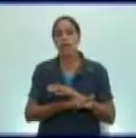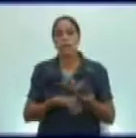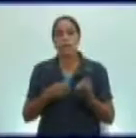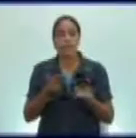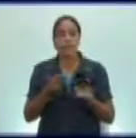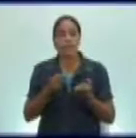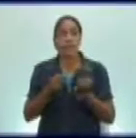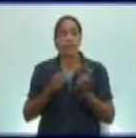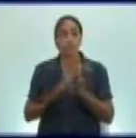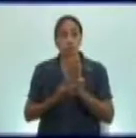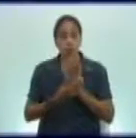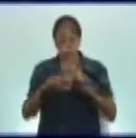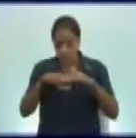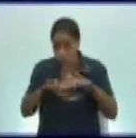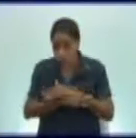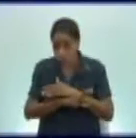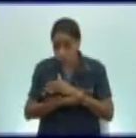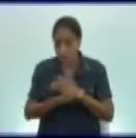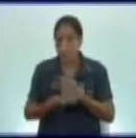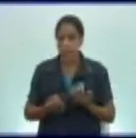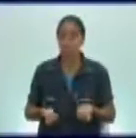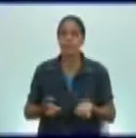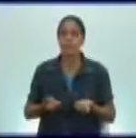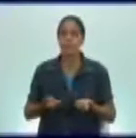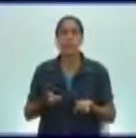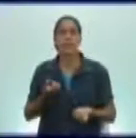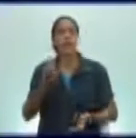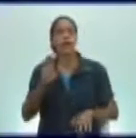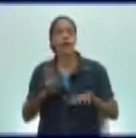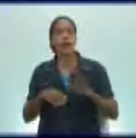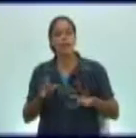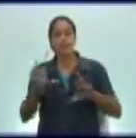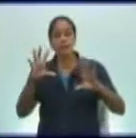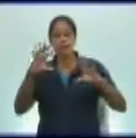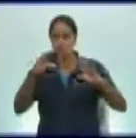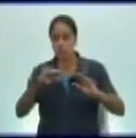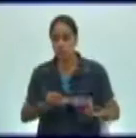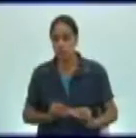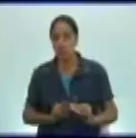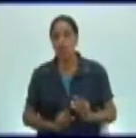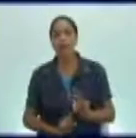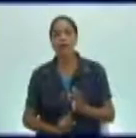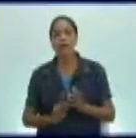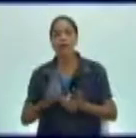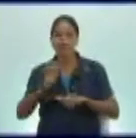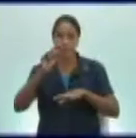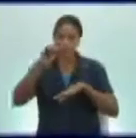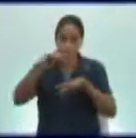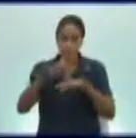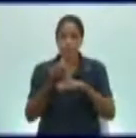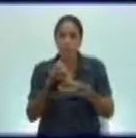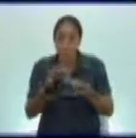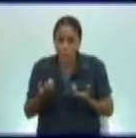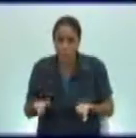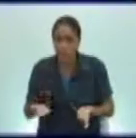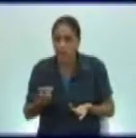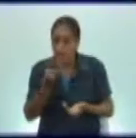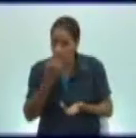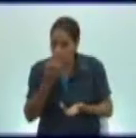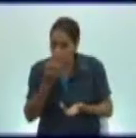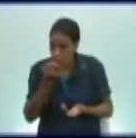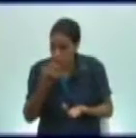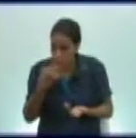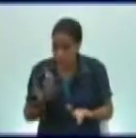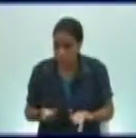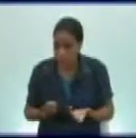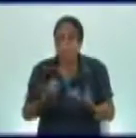de la luz del día, pero con frecuencia salen a la superficie durante la noche para alimentarse. Durante el día solo